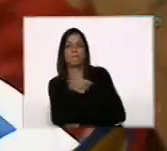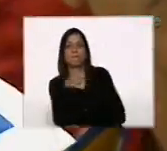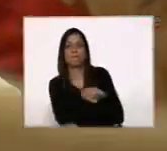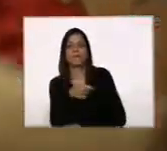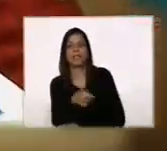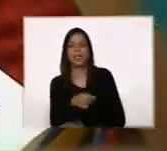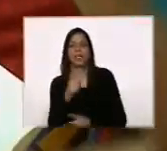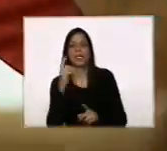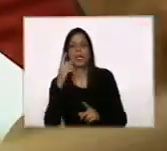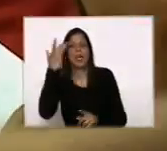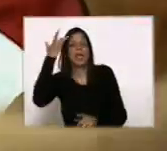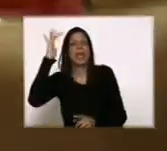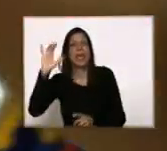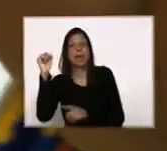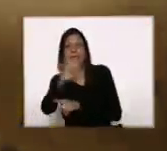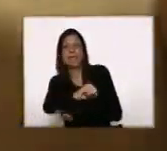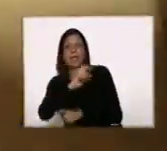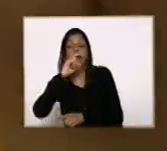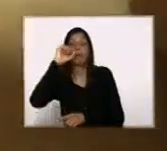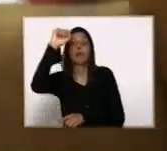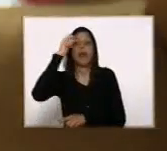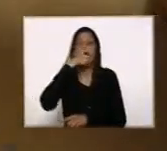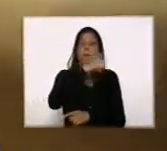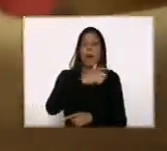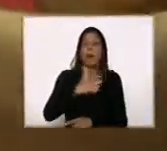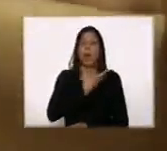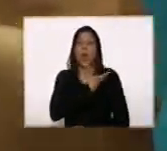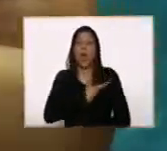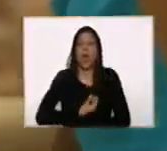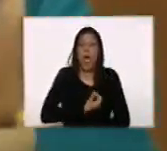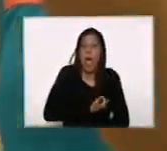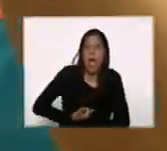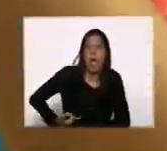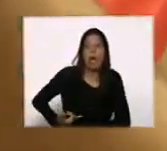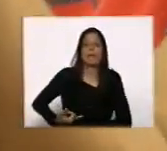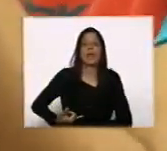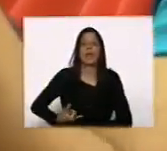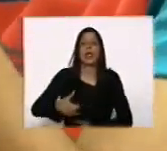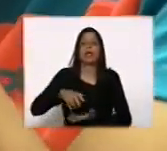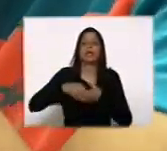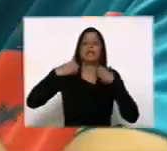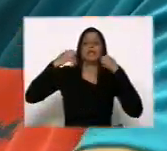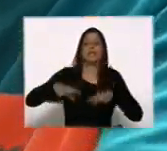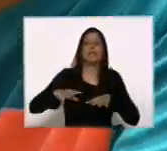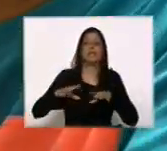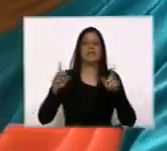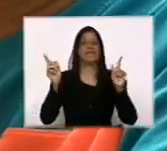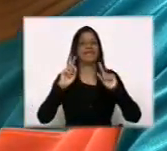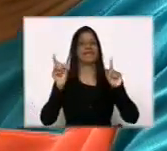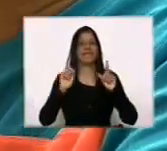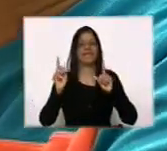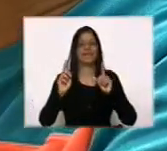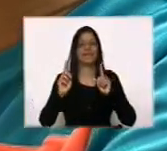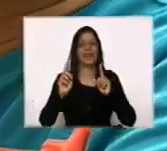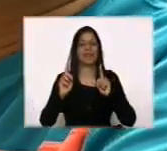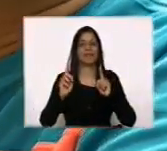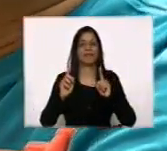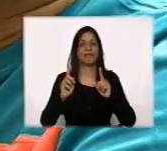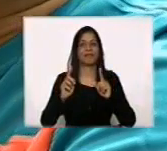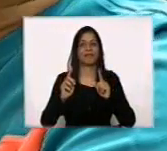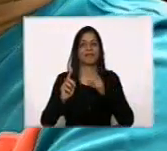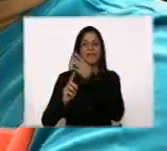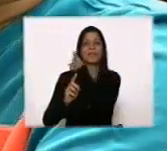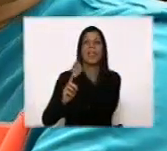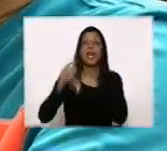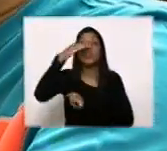nuestro gobierno y que nuestro pueblo, lleno de hambre, de dolor, de desasosiego, se iba a rendir. Pero yo, para terminar, le voy a decir algo a Donald Trump